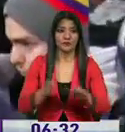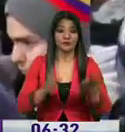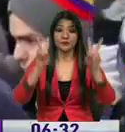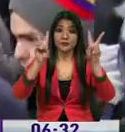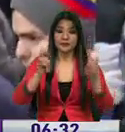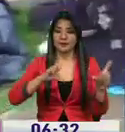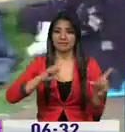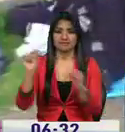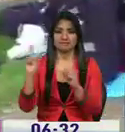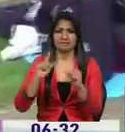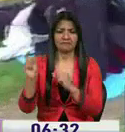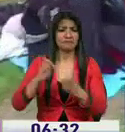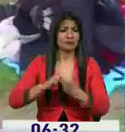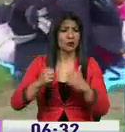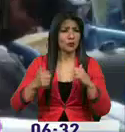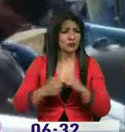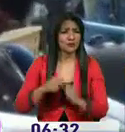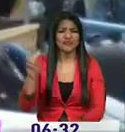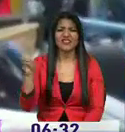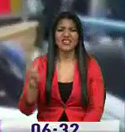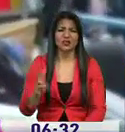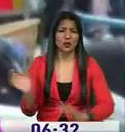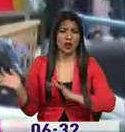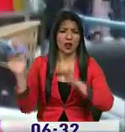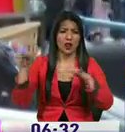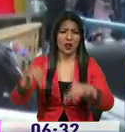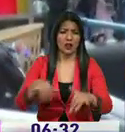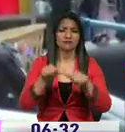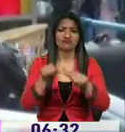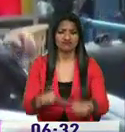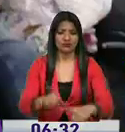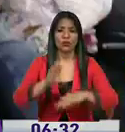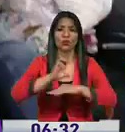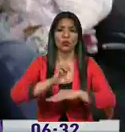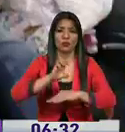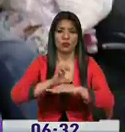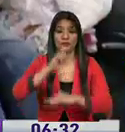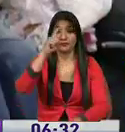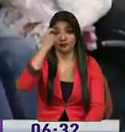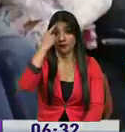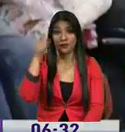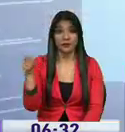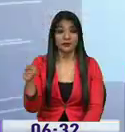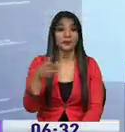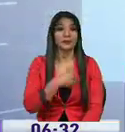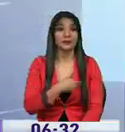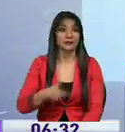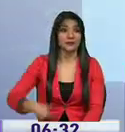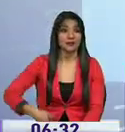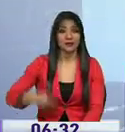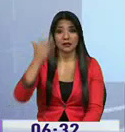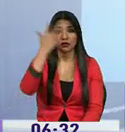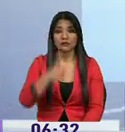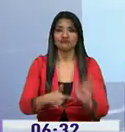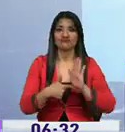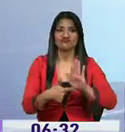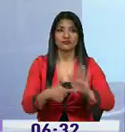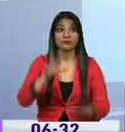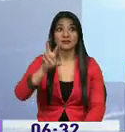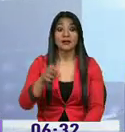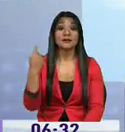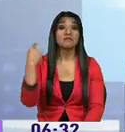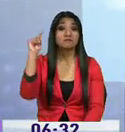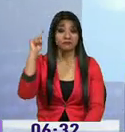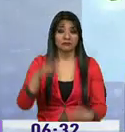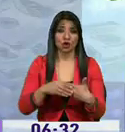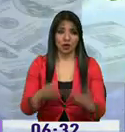para paliar la crisis de migrantes venezolanos radicados en Ecuador, el gobierno del presidente Donald Trump ofrece 30 millones de